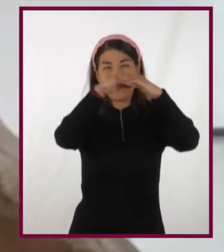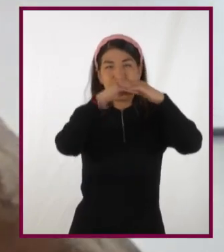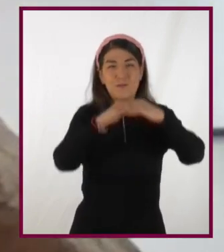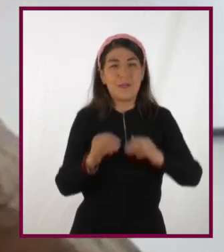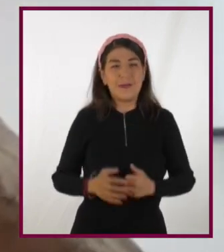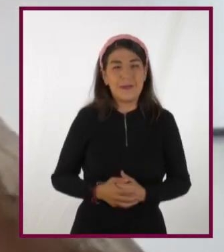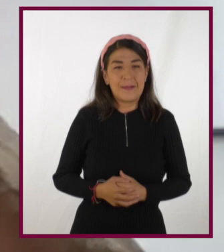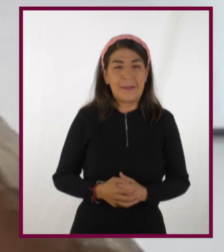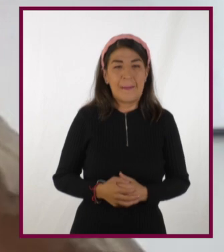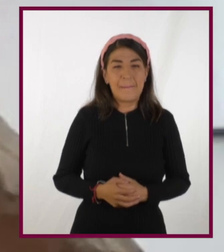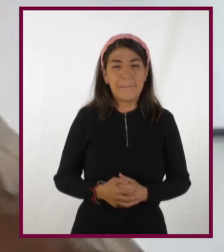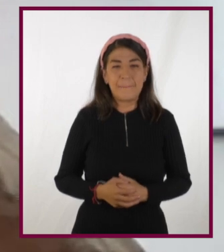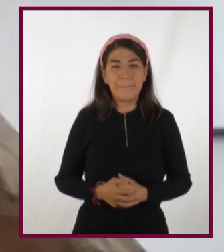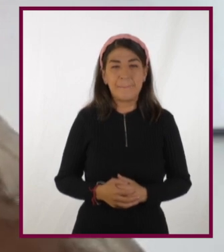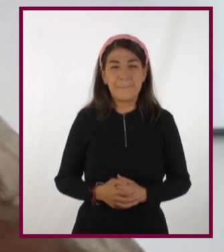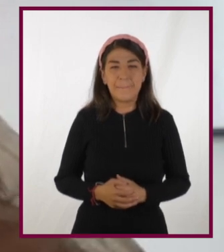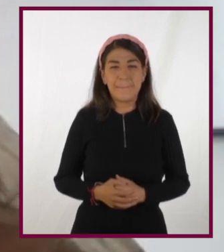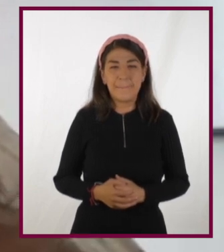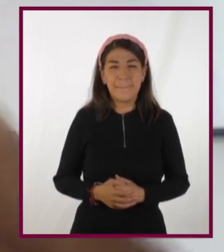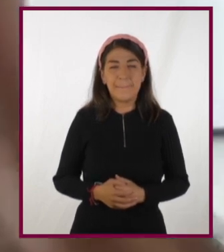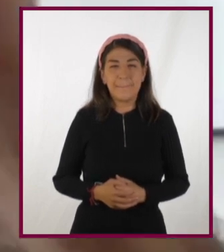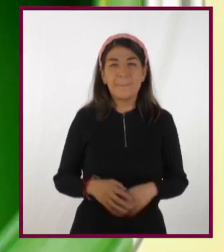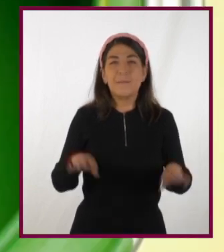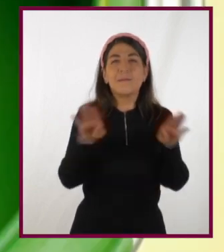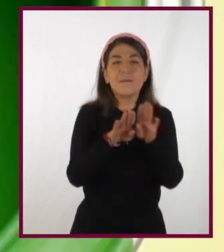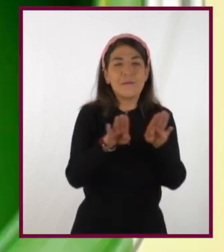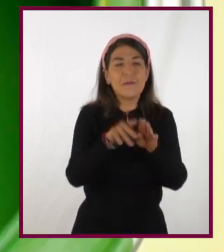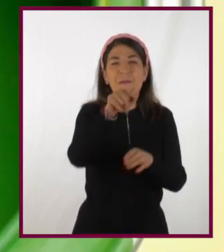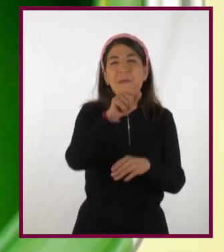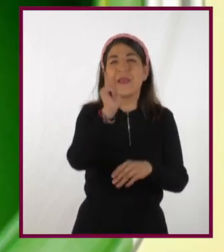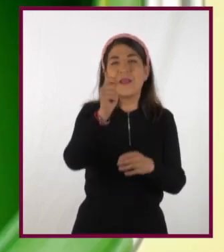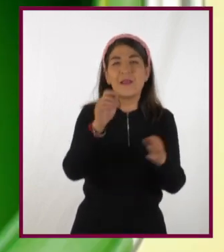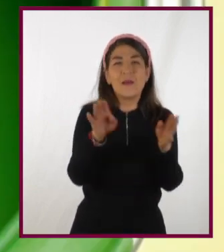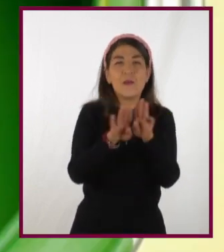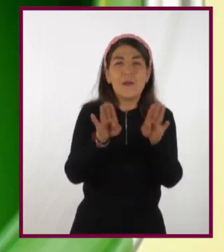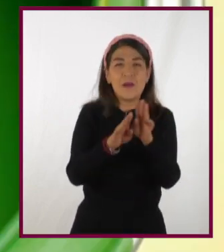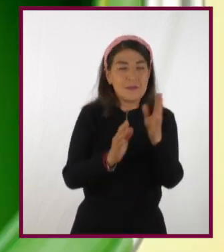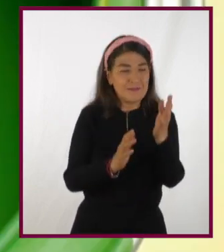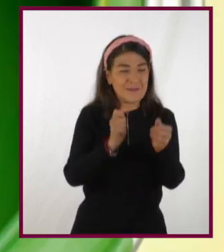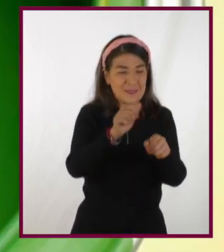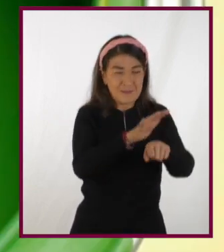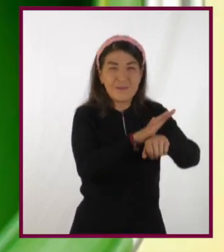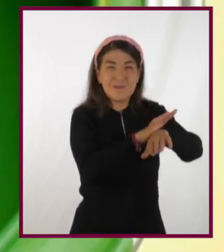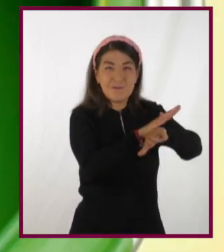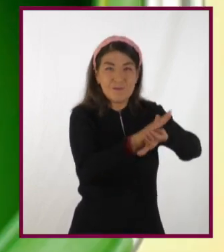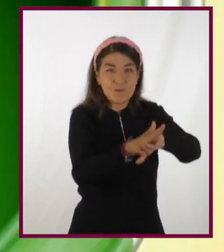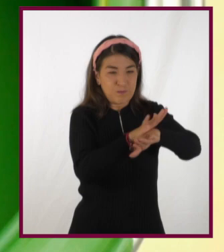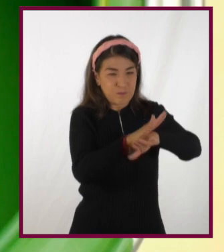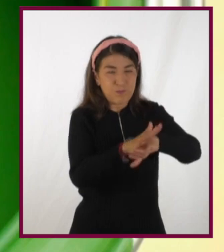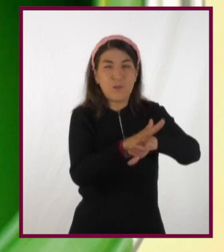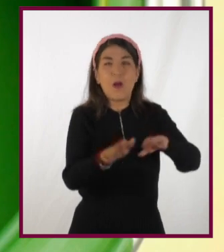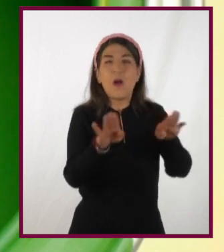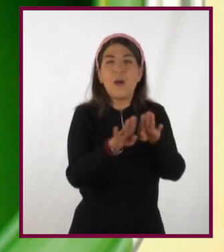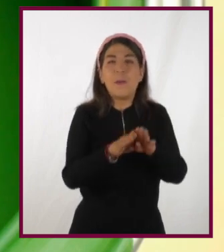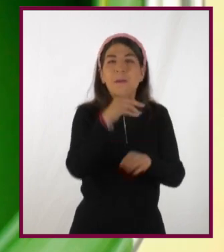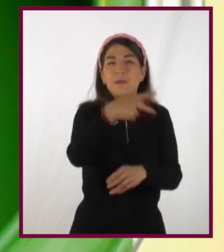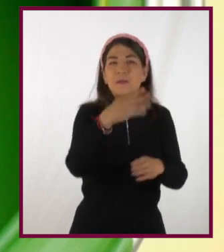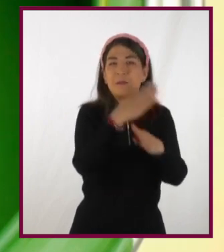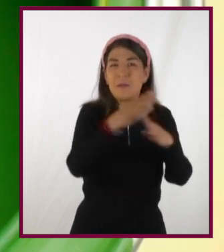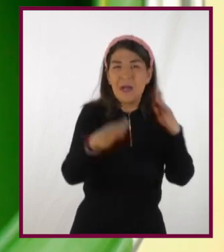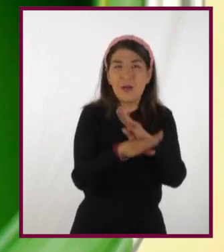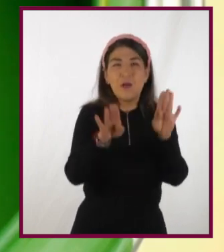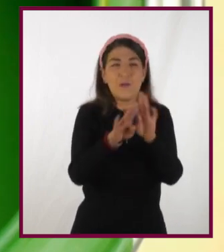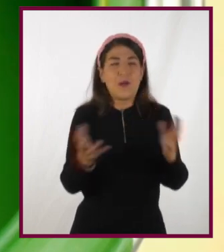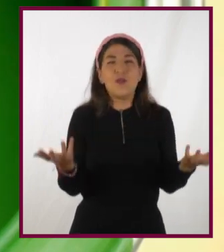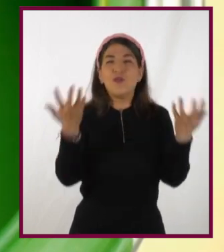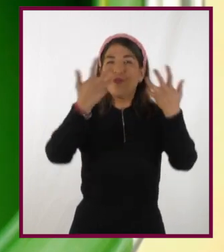deforma. ¿Okay? En general es pensado como una fricción interna o una resistencia al material a deformarse y